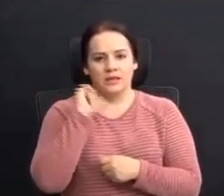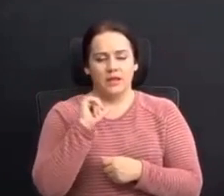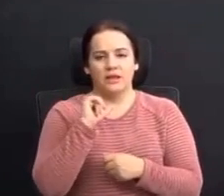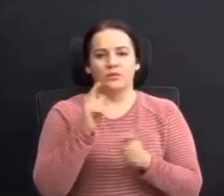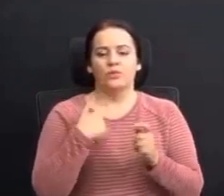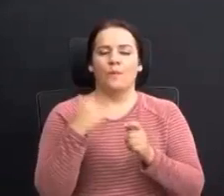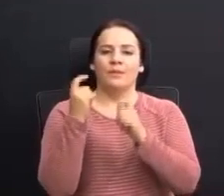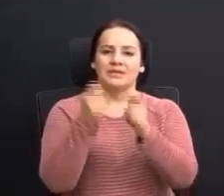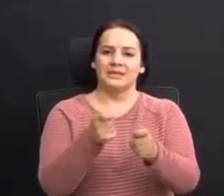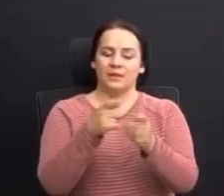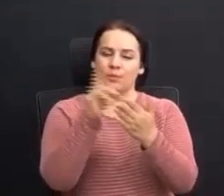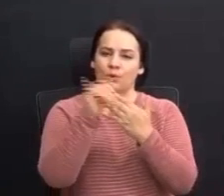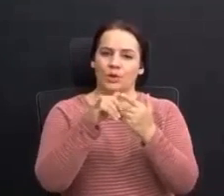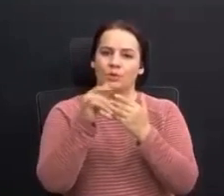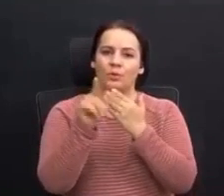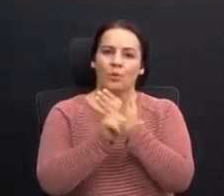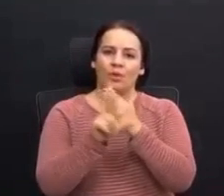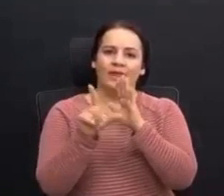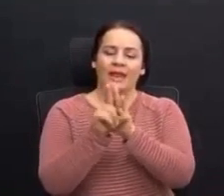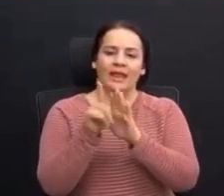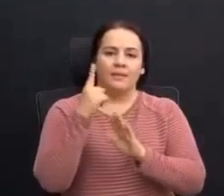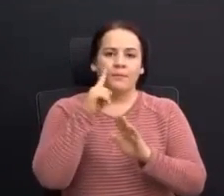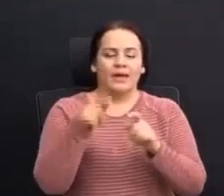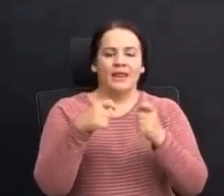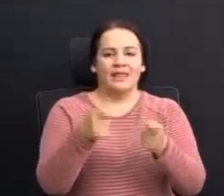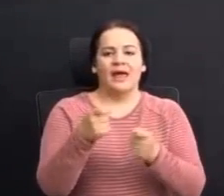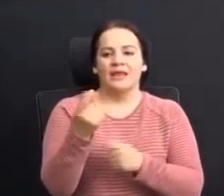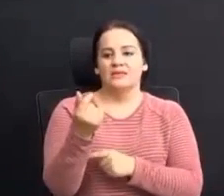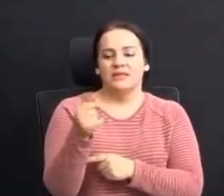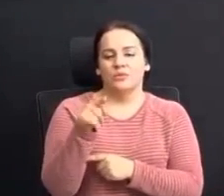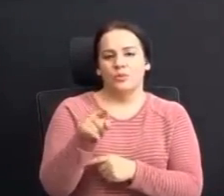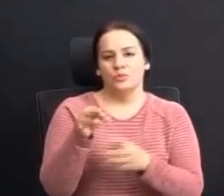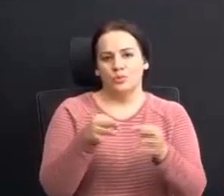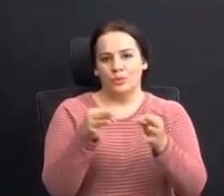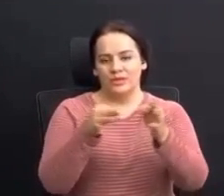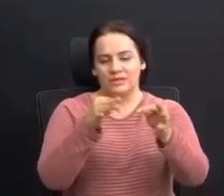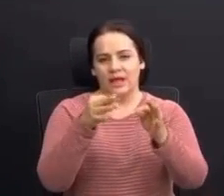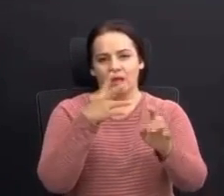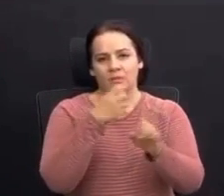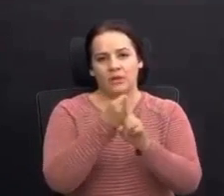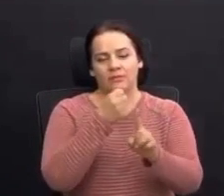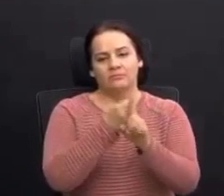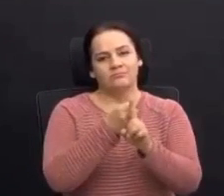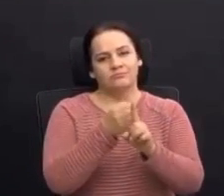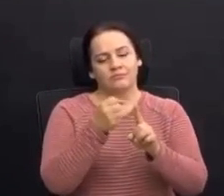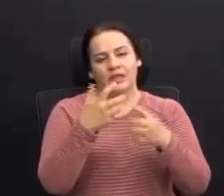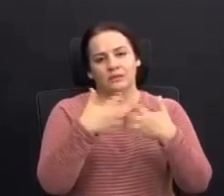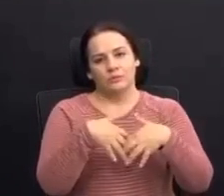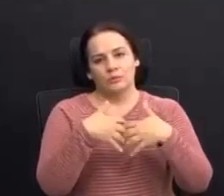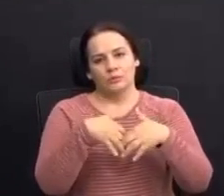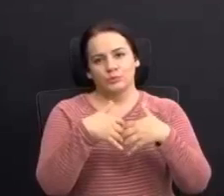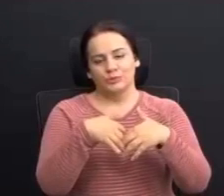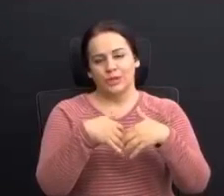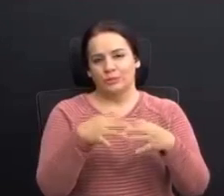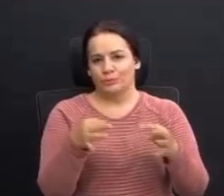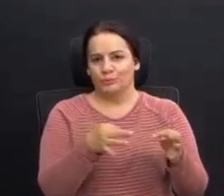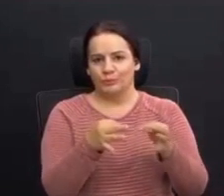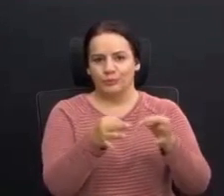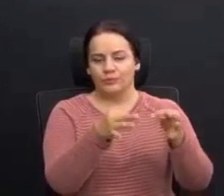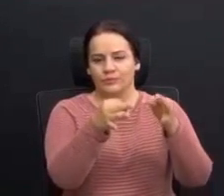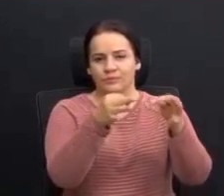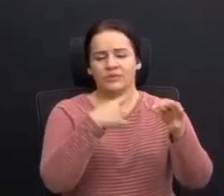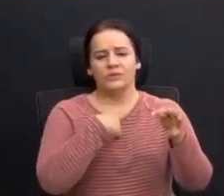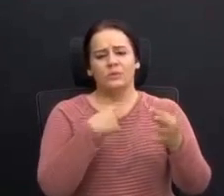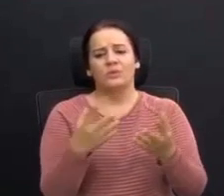presenté un proyecto de ley para darle incentivos turísticos a la muy golpeada industria turística. Yo le